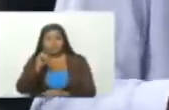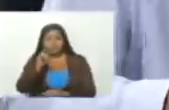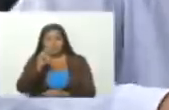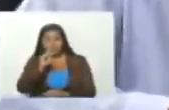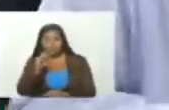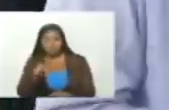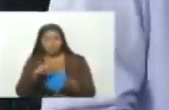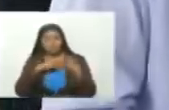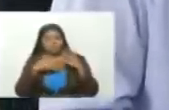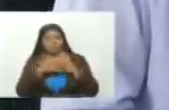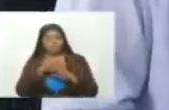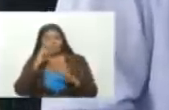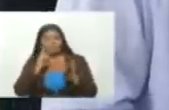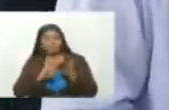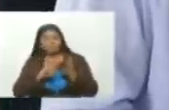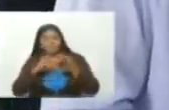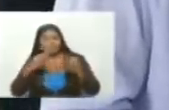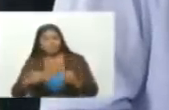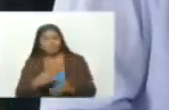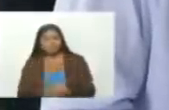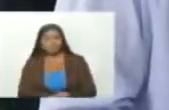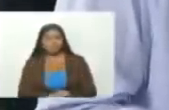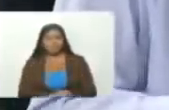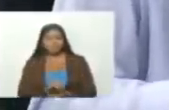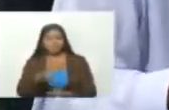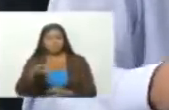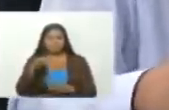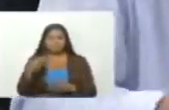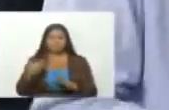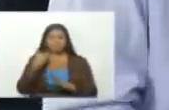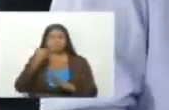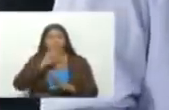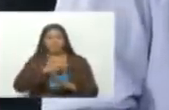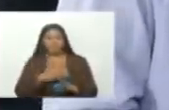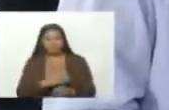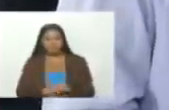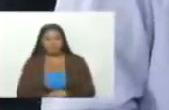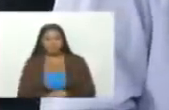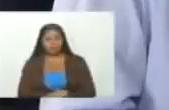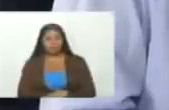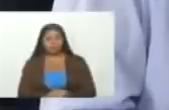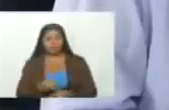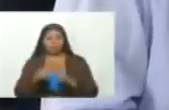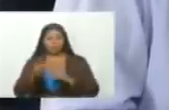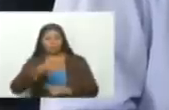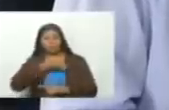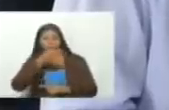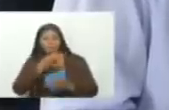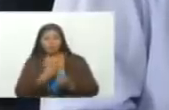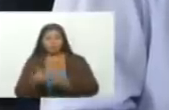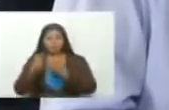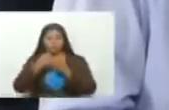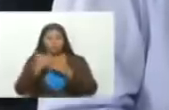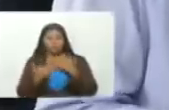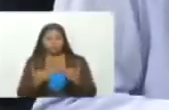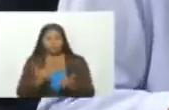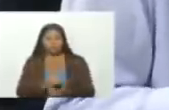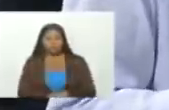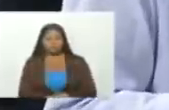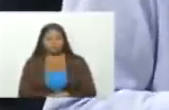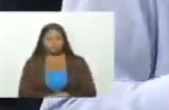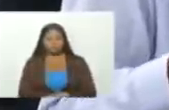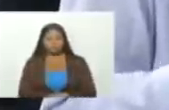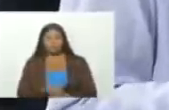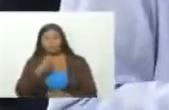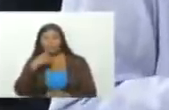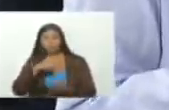se corresponde con la realidad. Y eso hace daño para el clima social y económico. Entonces,